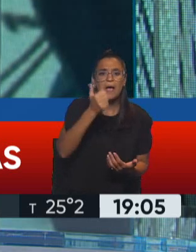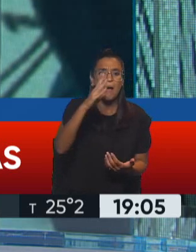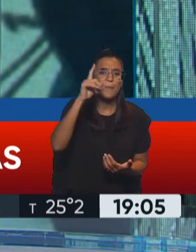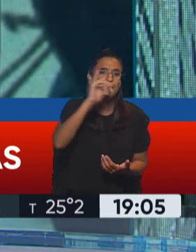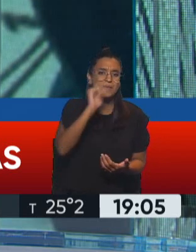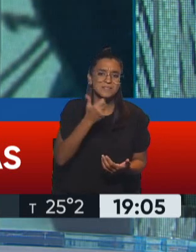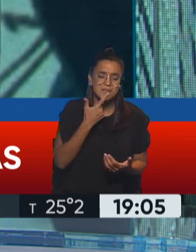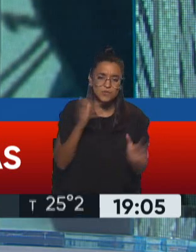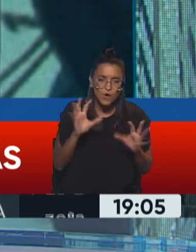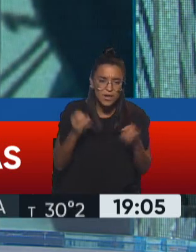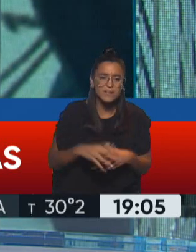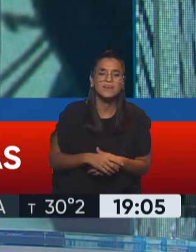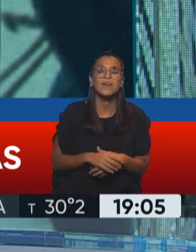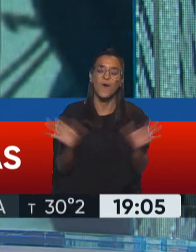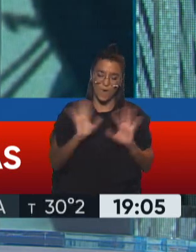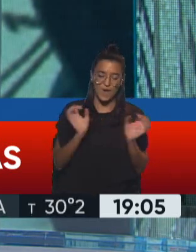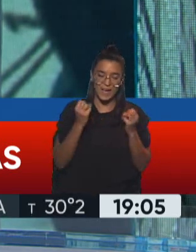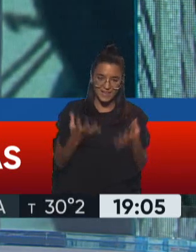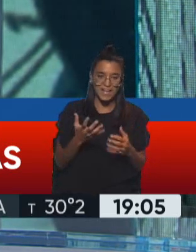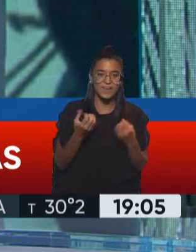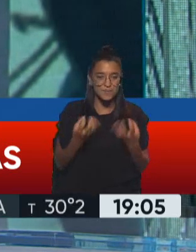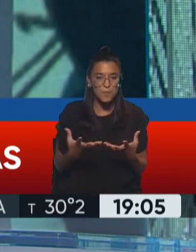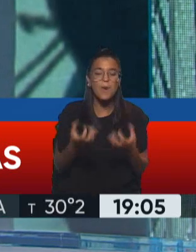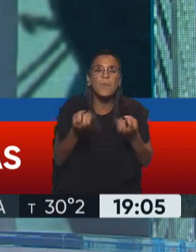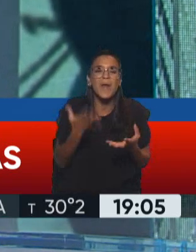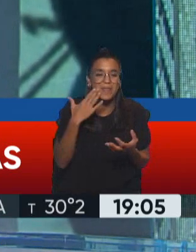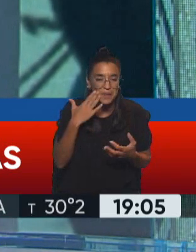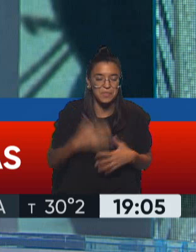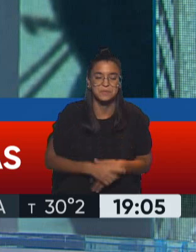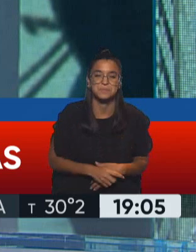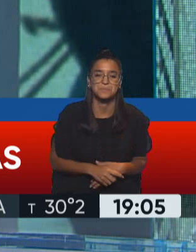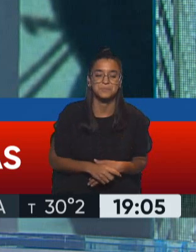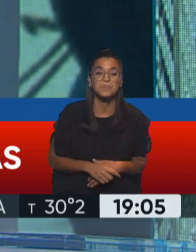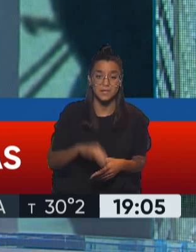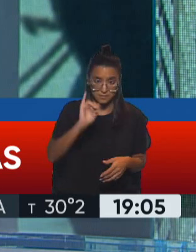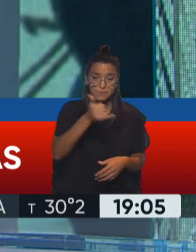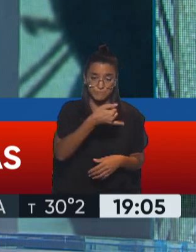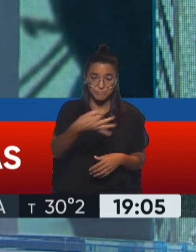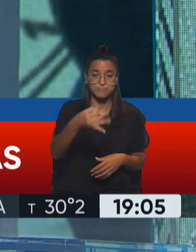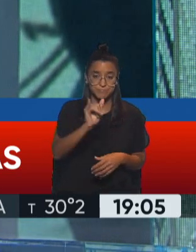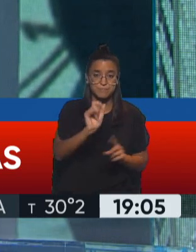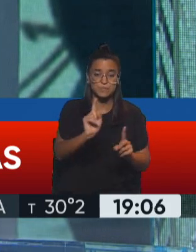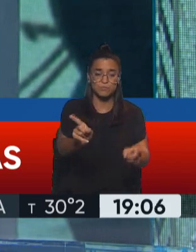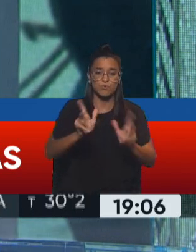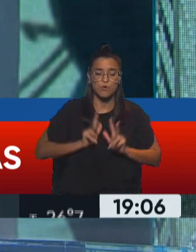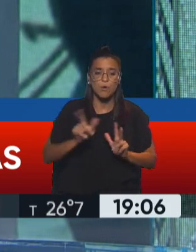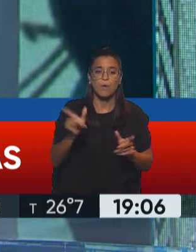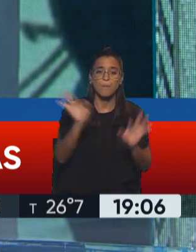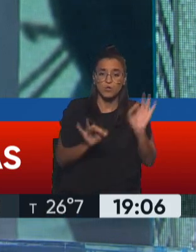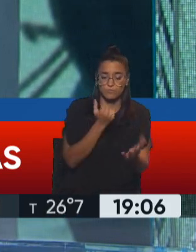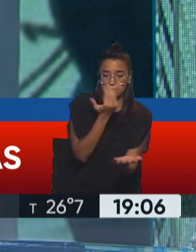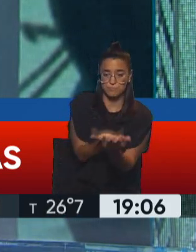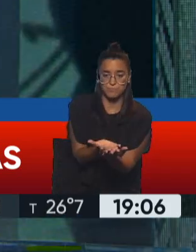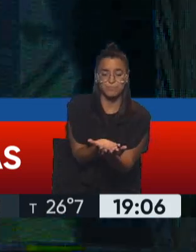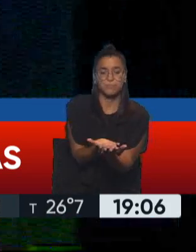así? ¿Cómo va? Sí, hola, ¿qué tal? ¿Cómo les va? Muy buenas tardes. Sí, así es. Presentamos este proyecto, a